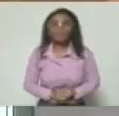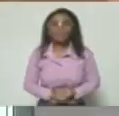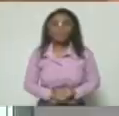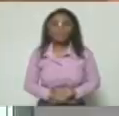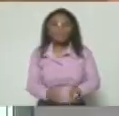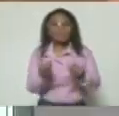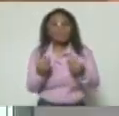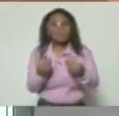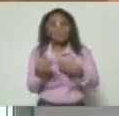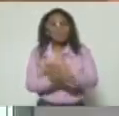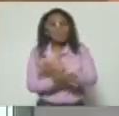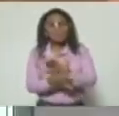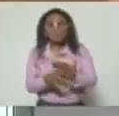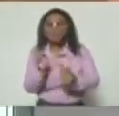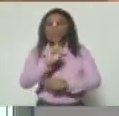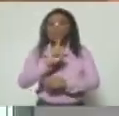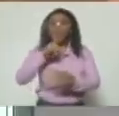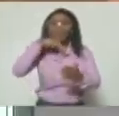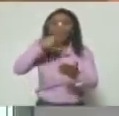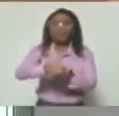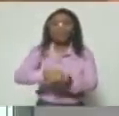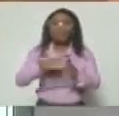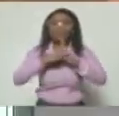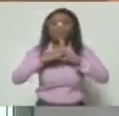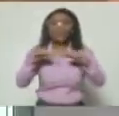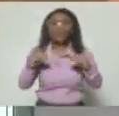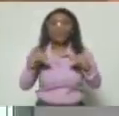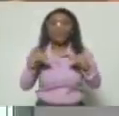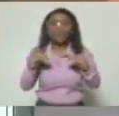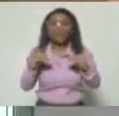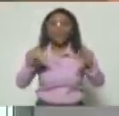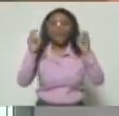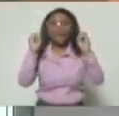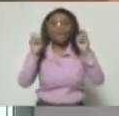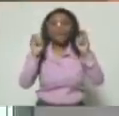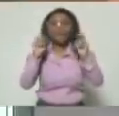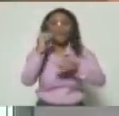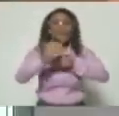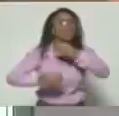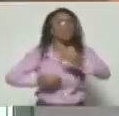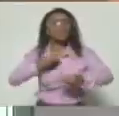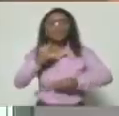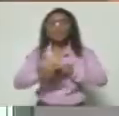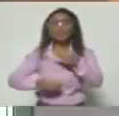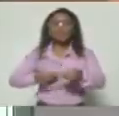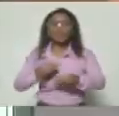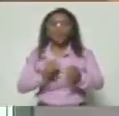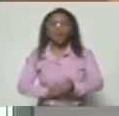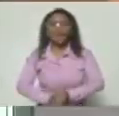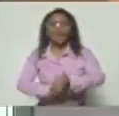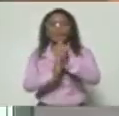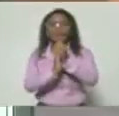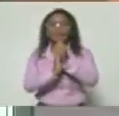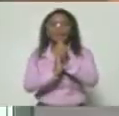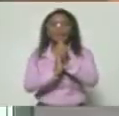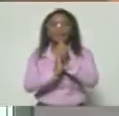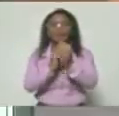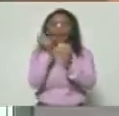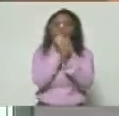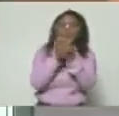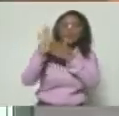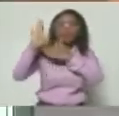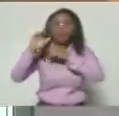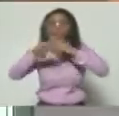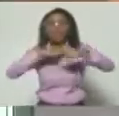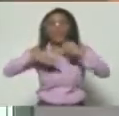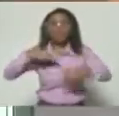para no mencionar toda la influencia que tuvo el líder eterno de la